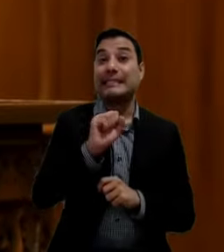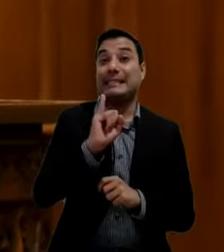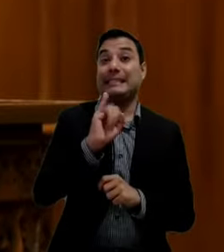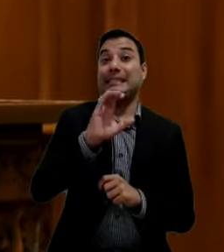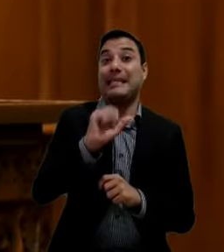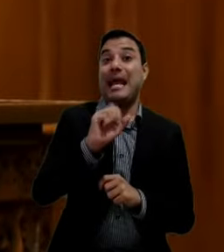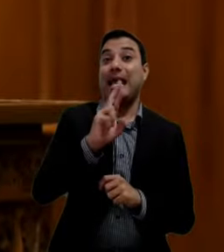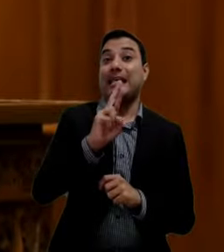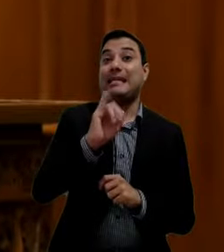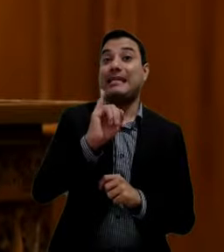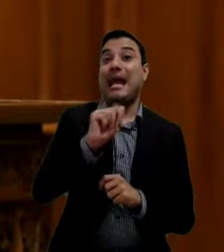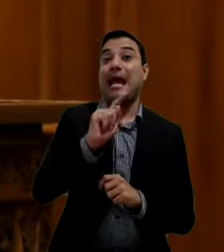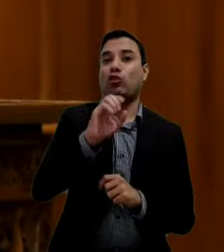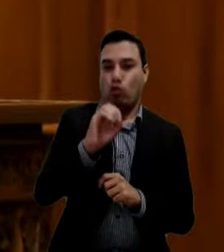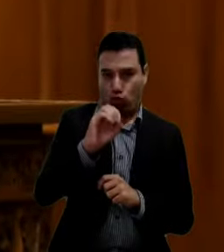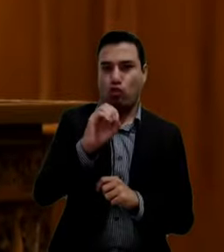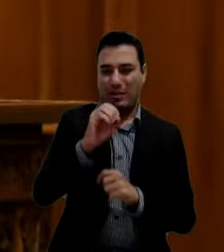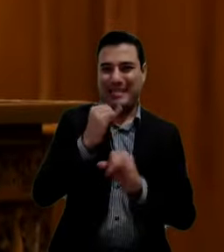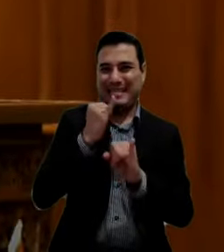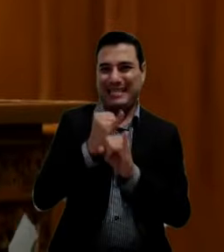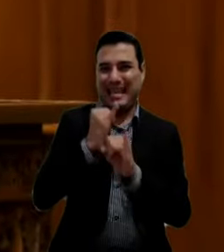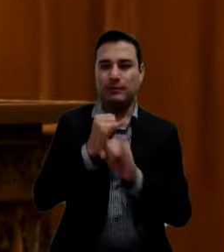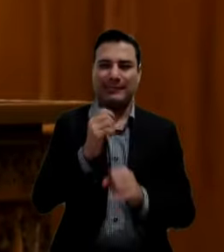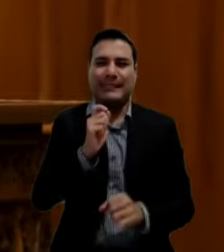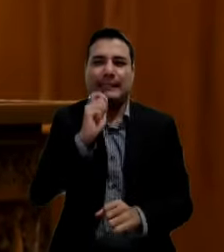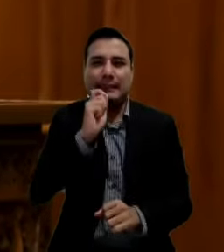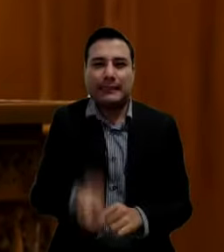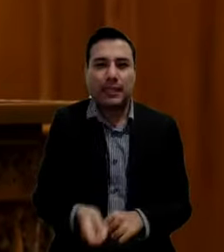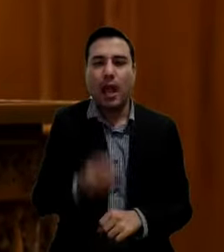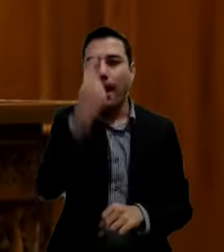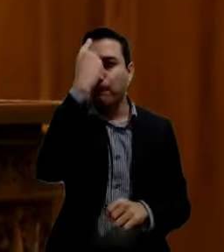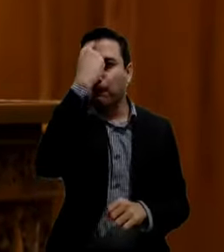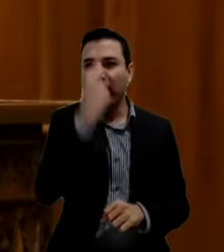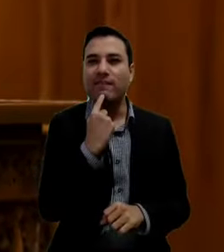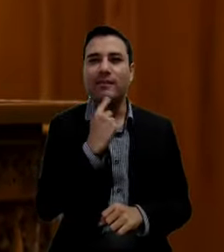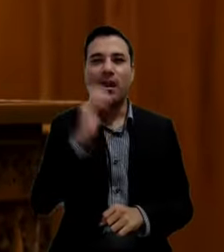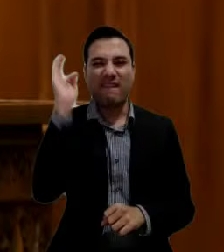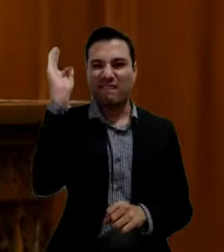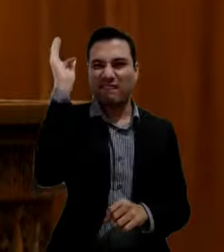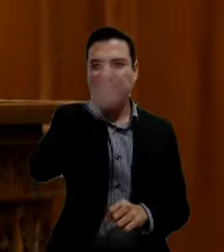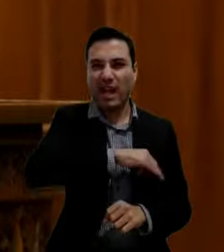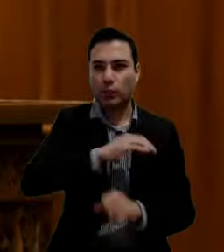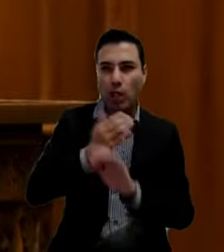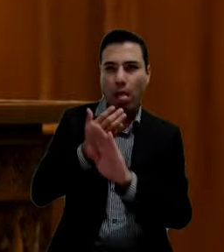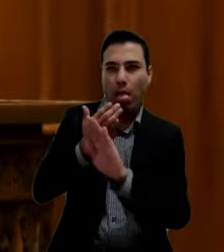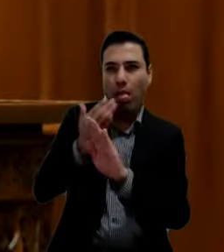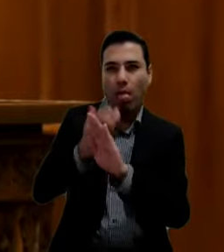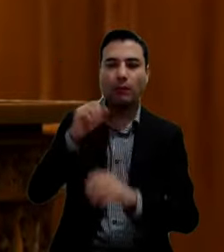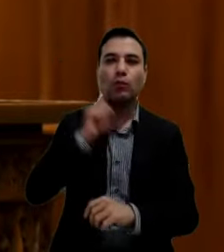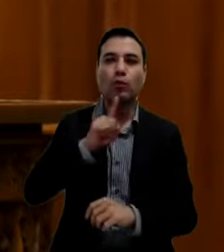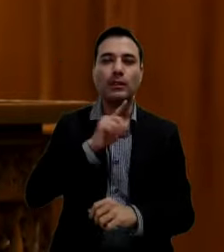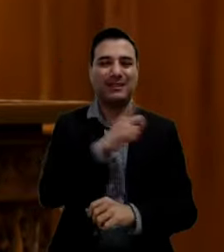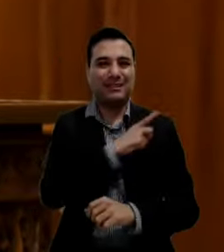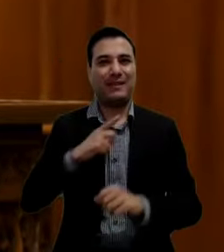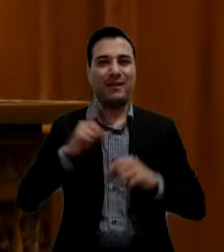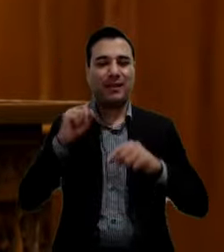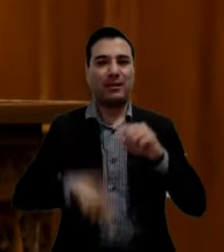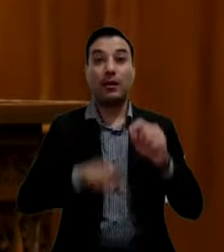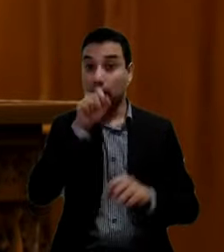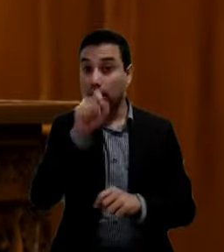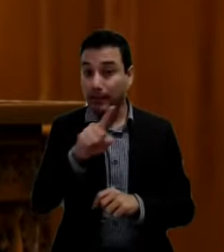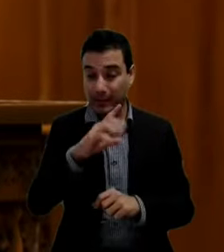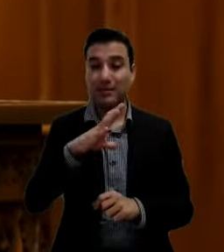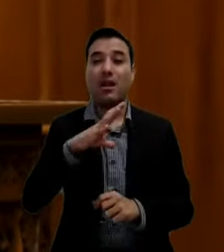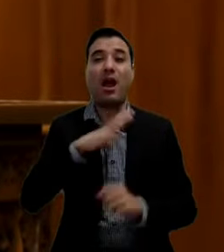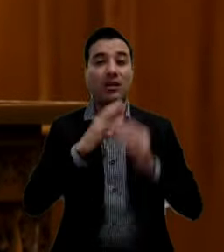que se hace presente por medio de perfiles falsos en las redes sociales y la difusión de información manipulada, haciendo en